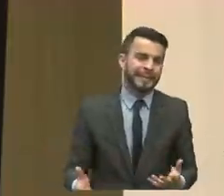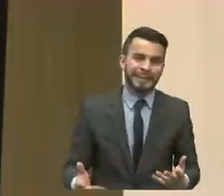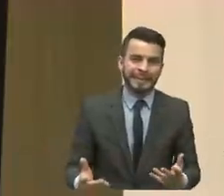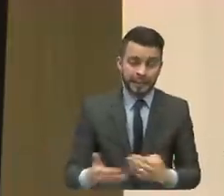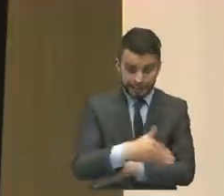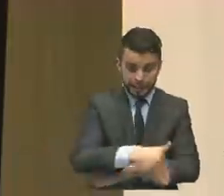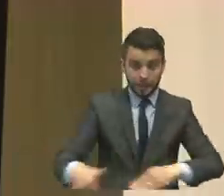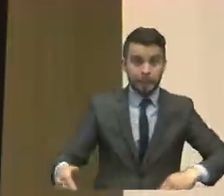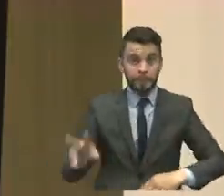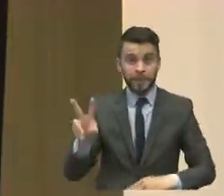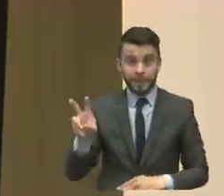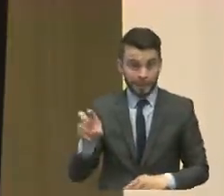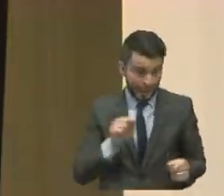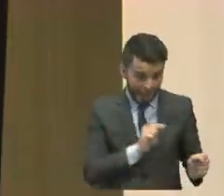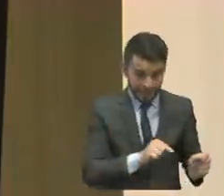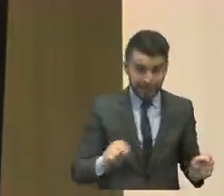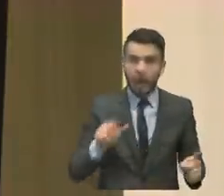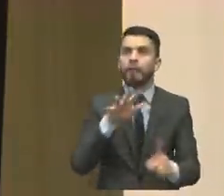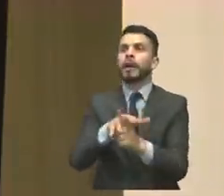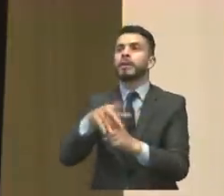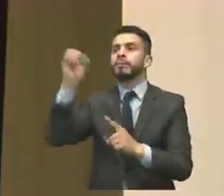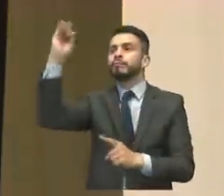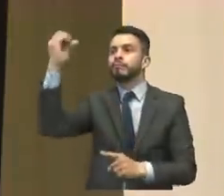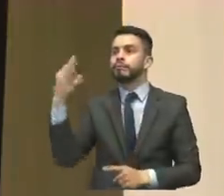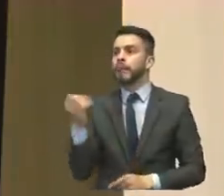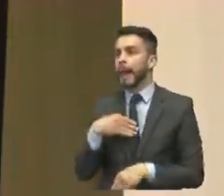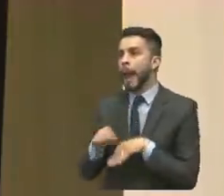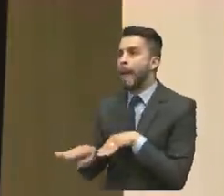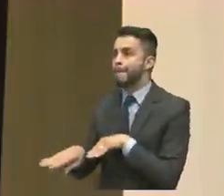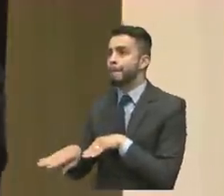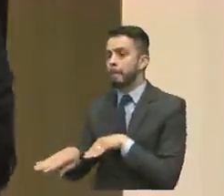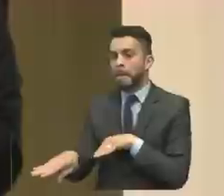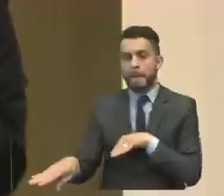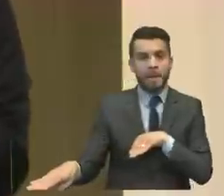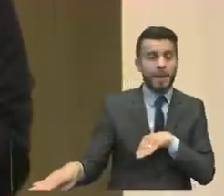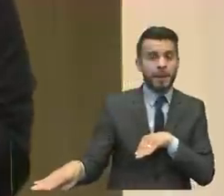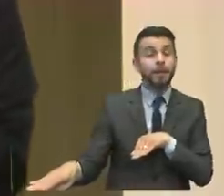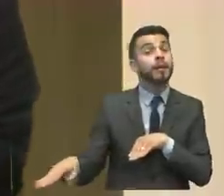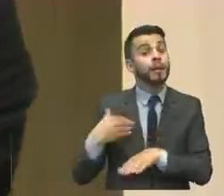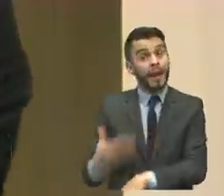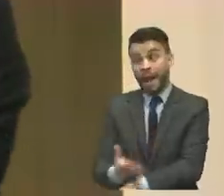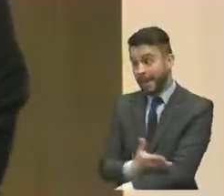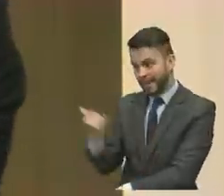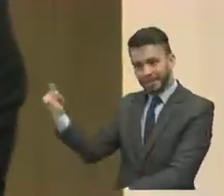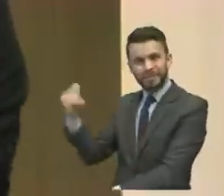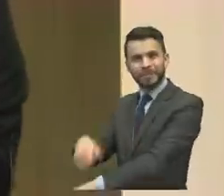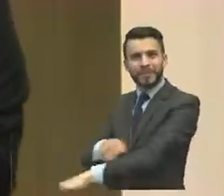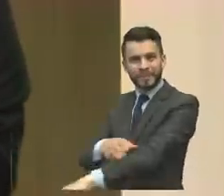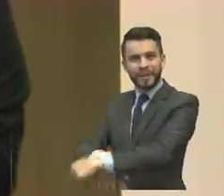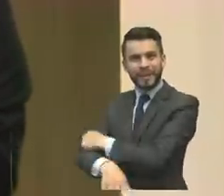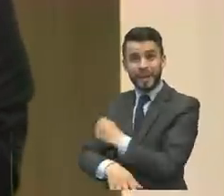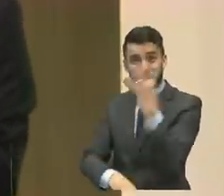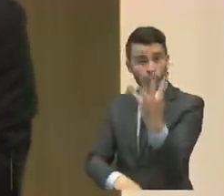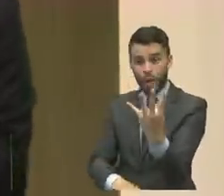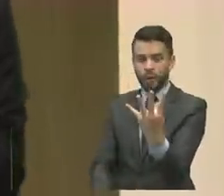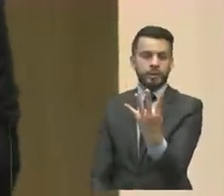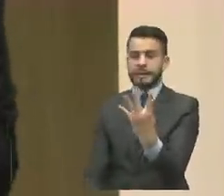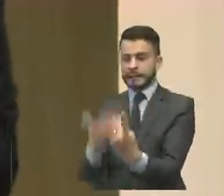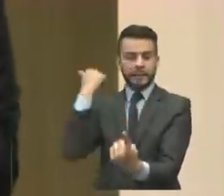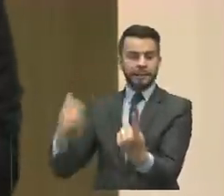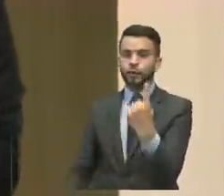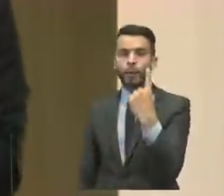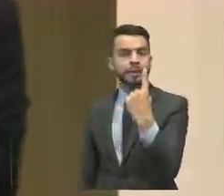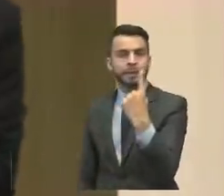está marcada por esos cuatro semáforos. De hecho, desde la propuesta anterior ya se quitaban tres de los cuatro, y el